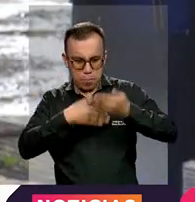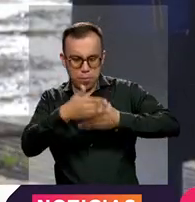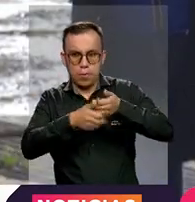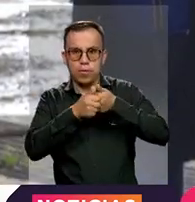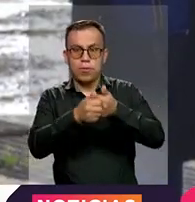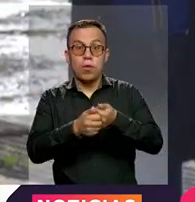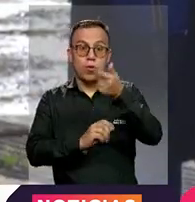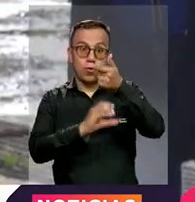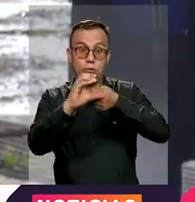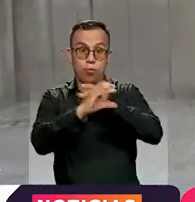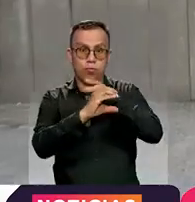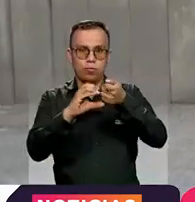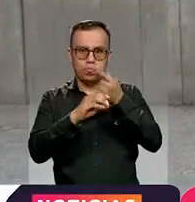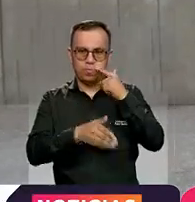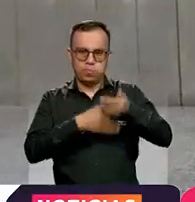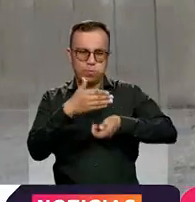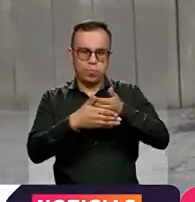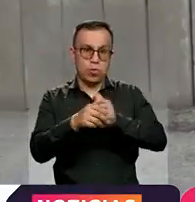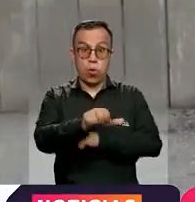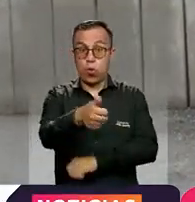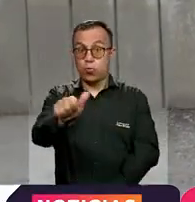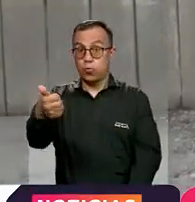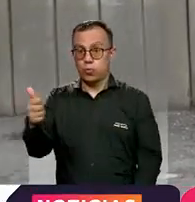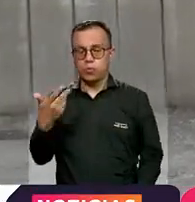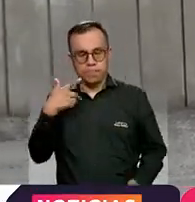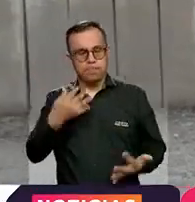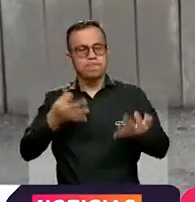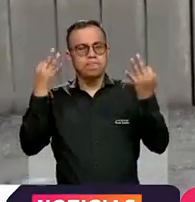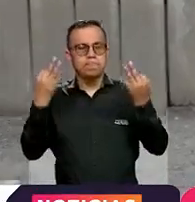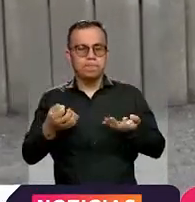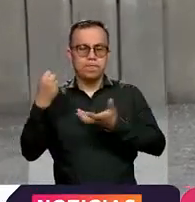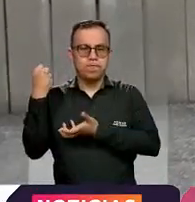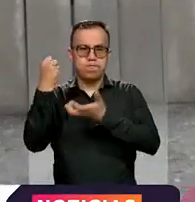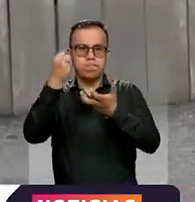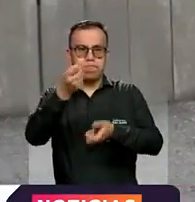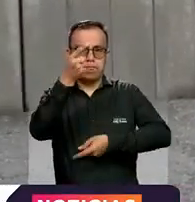Contraloría Distrital espera adelantar otras evaluaciones para garantizar la inversión correcta de los recursos.